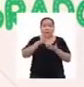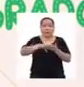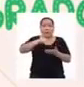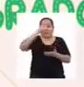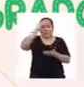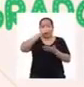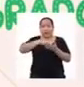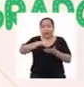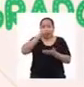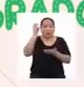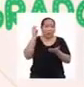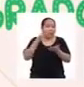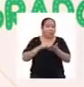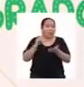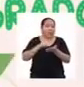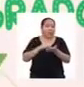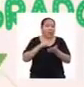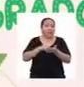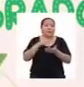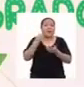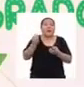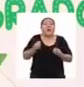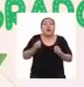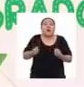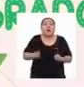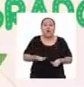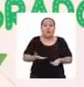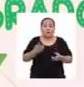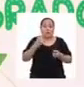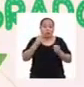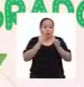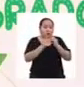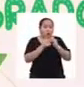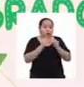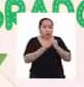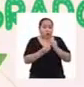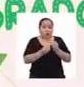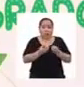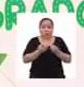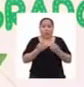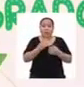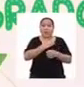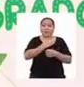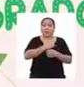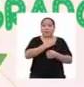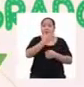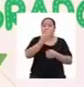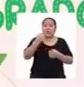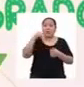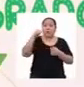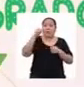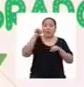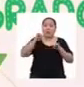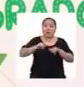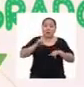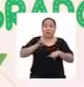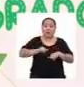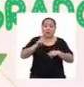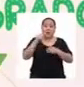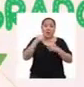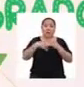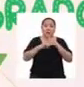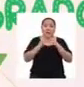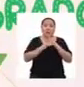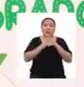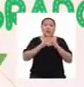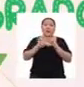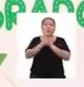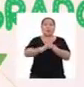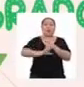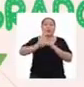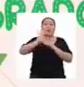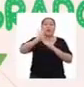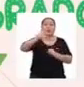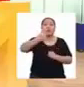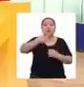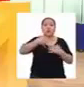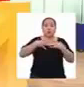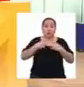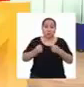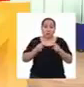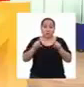aprendiendo mucho más con respecto a cómo sobrellevar el aislamiento en casa y proteger tu salud y la de tu